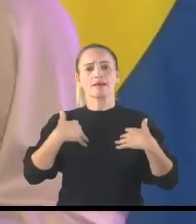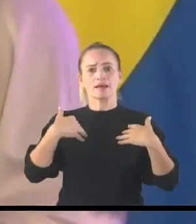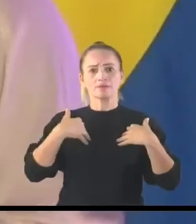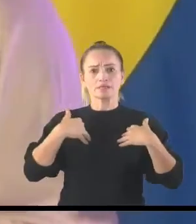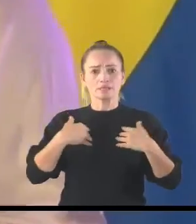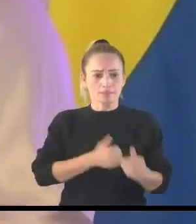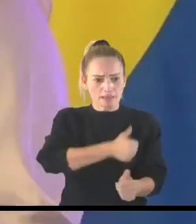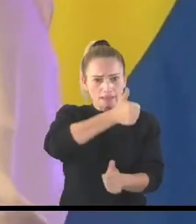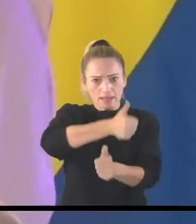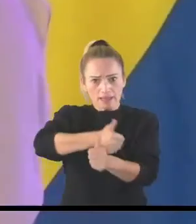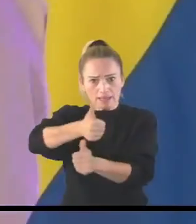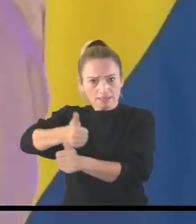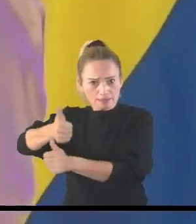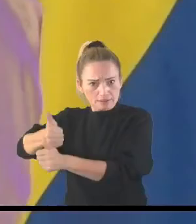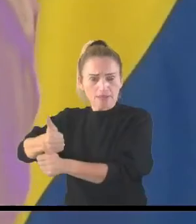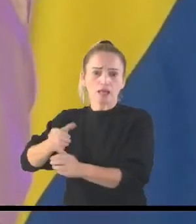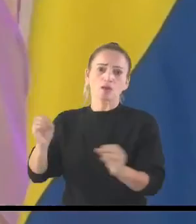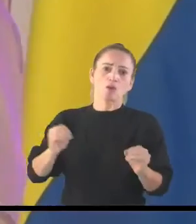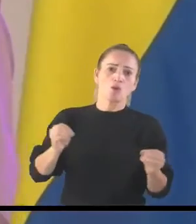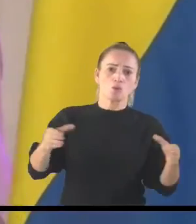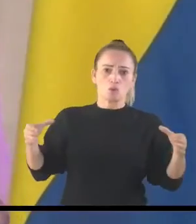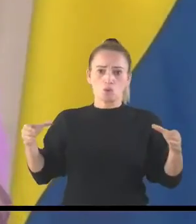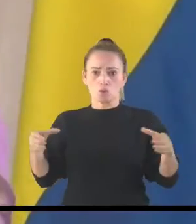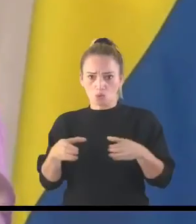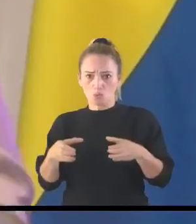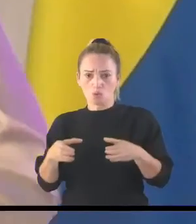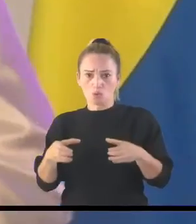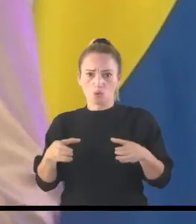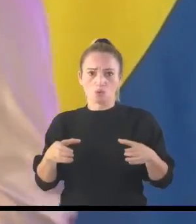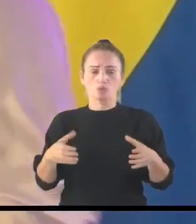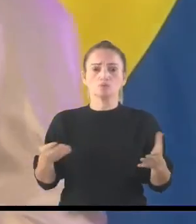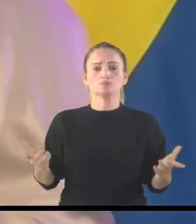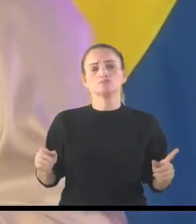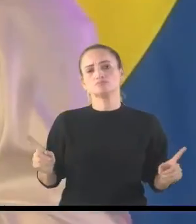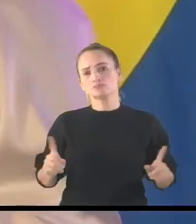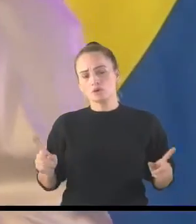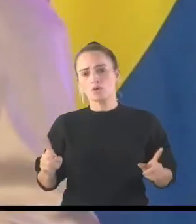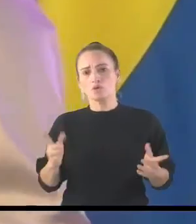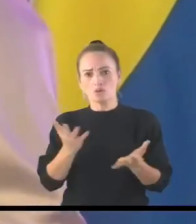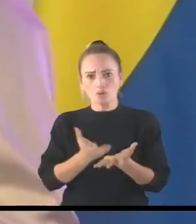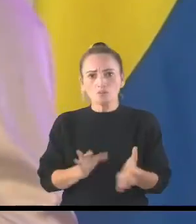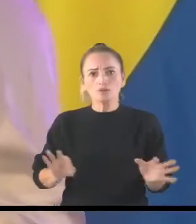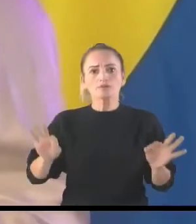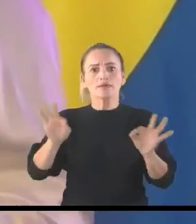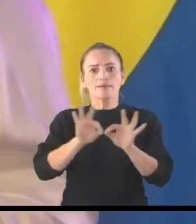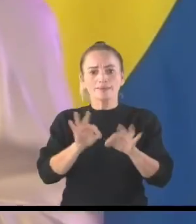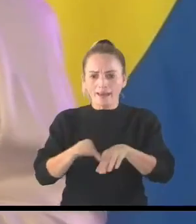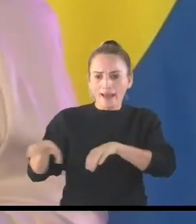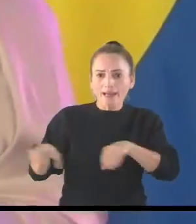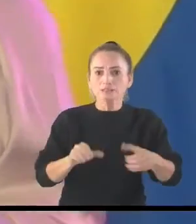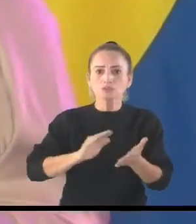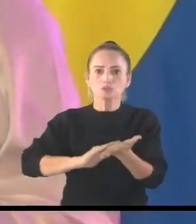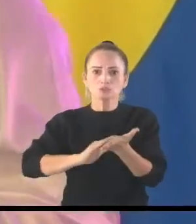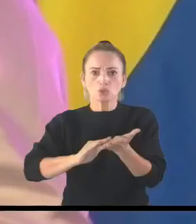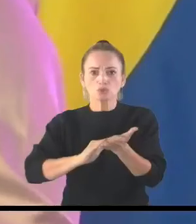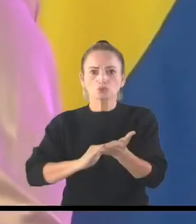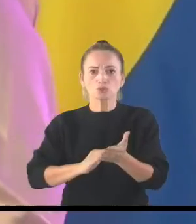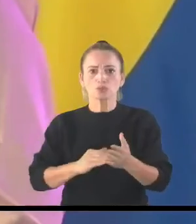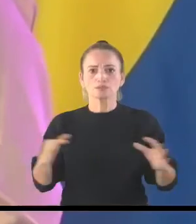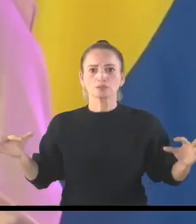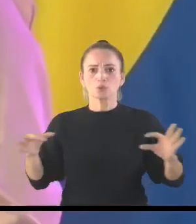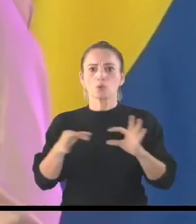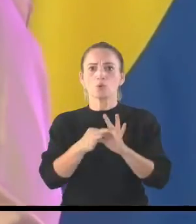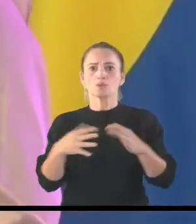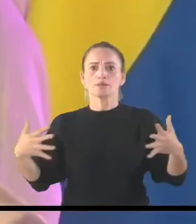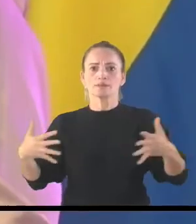víctimas individuales y a las víctimas colectivas si no realizamos acciones